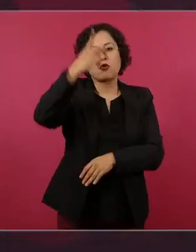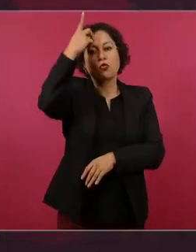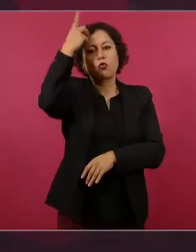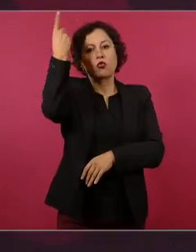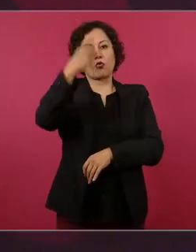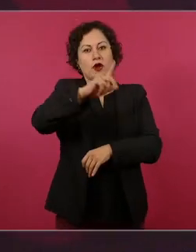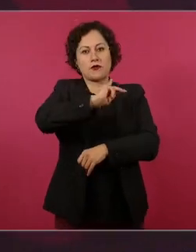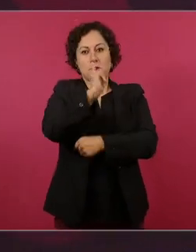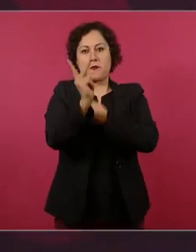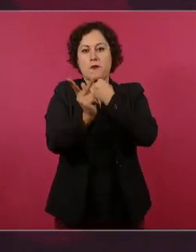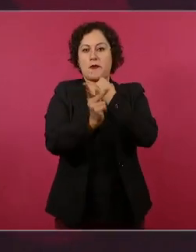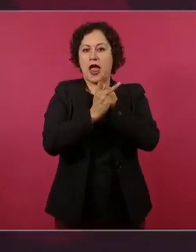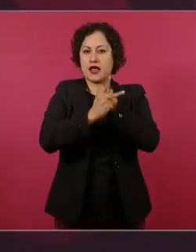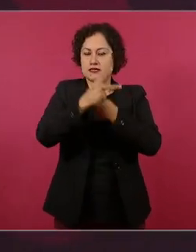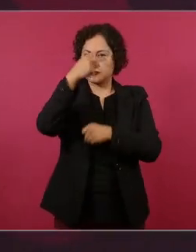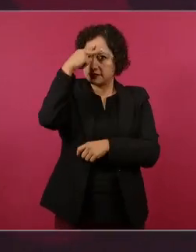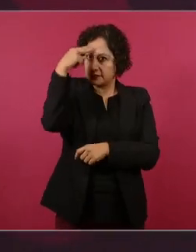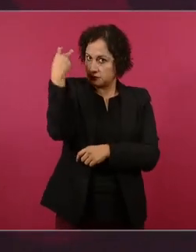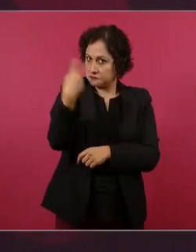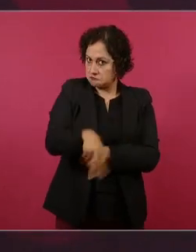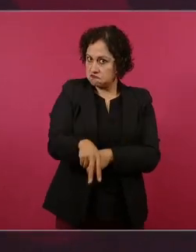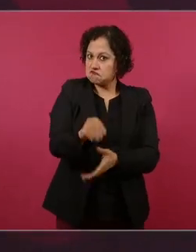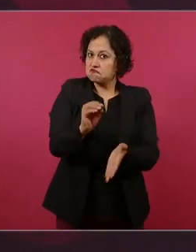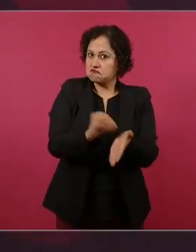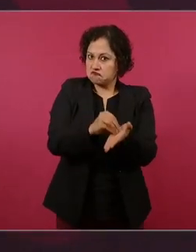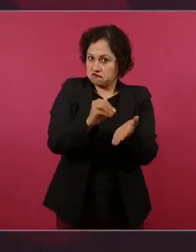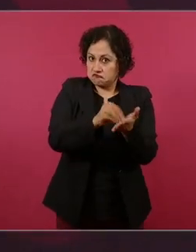al grado que desde